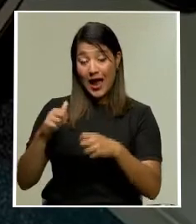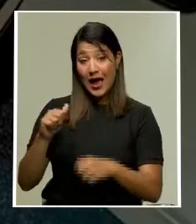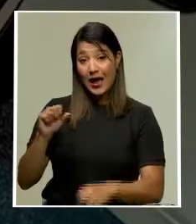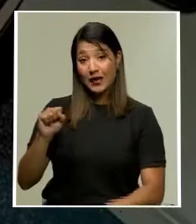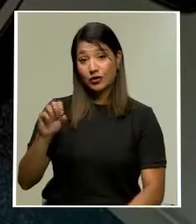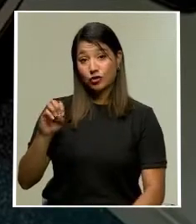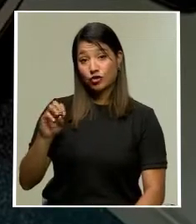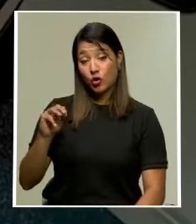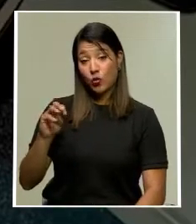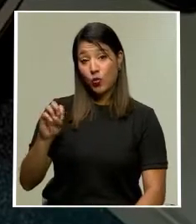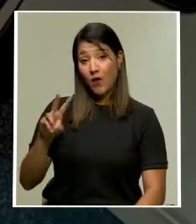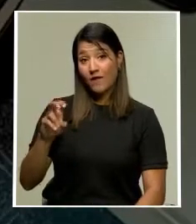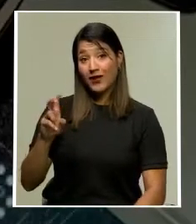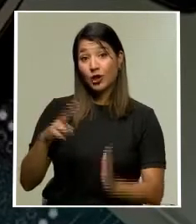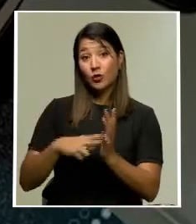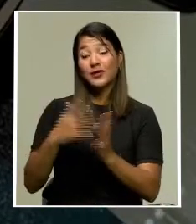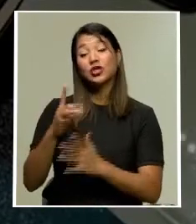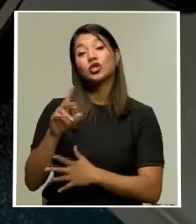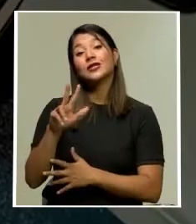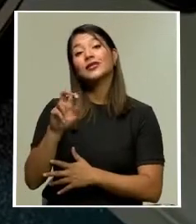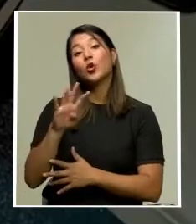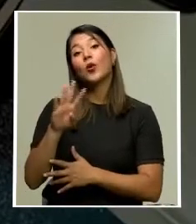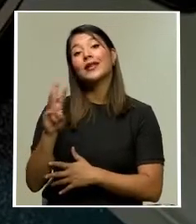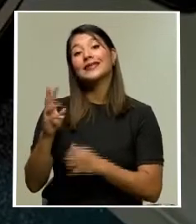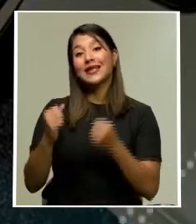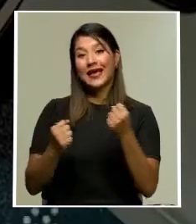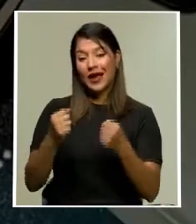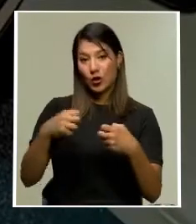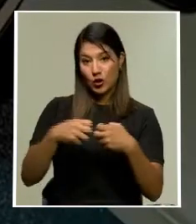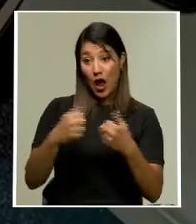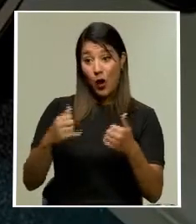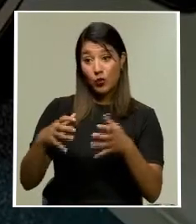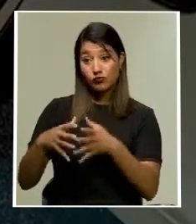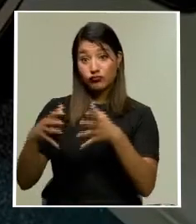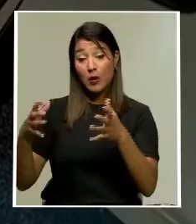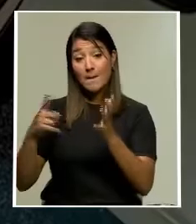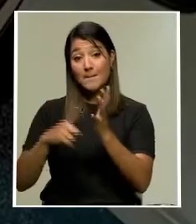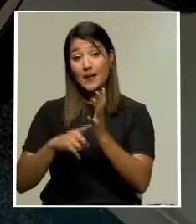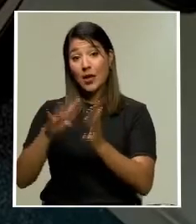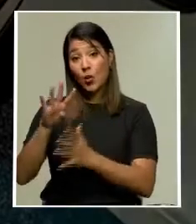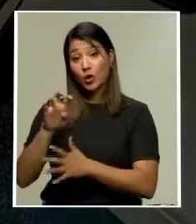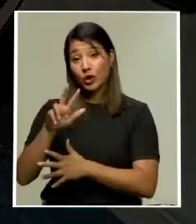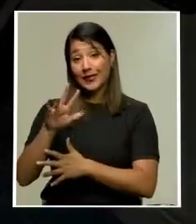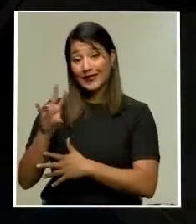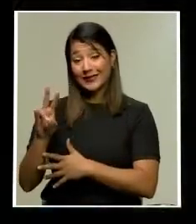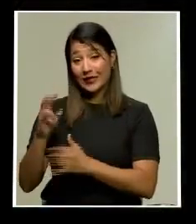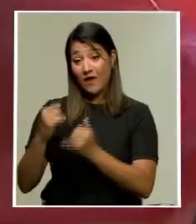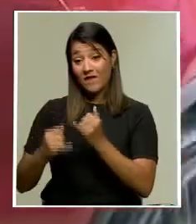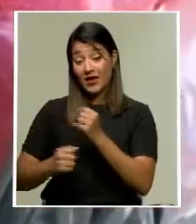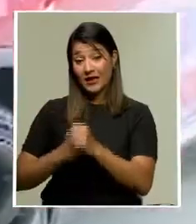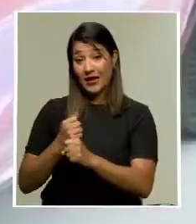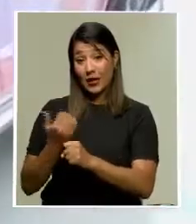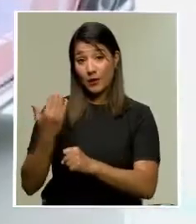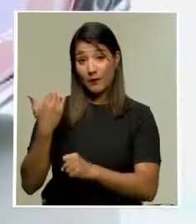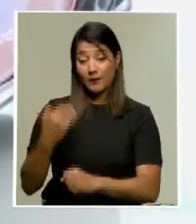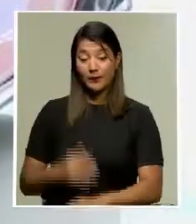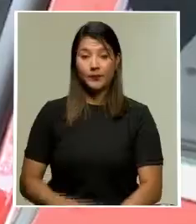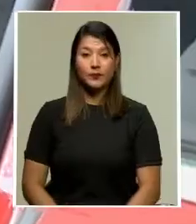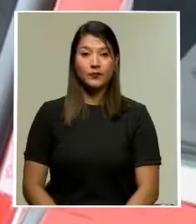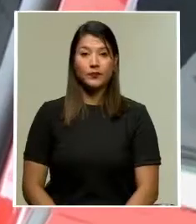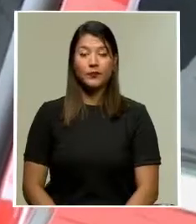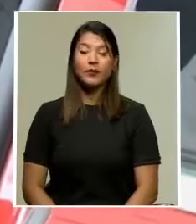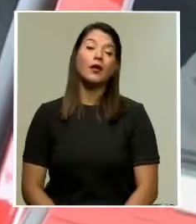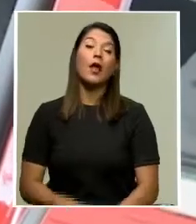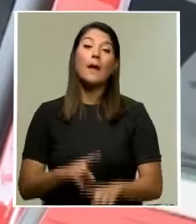en el país 346 carros eléctricos y aumentó a 1.435 al cierre del año anterior.